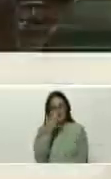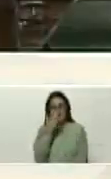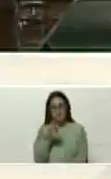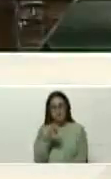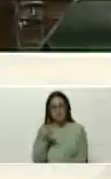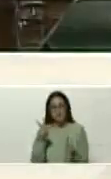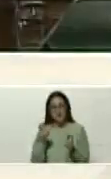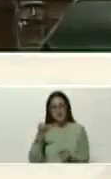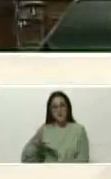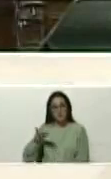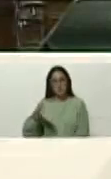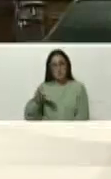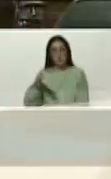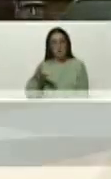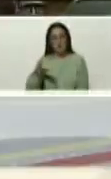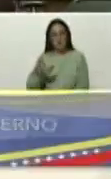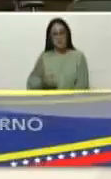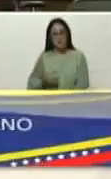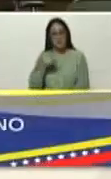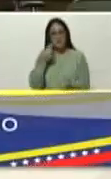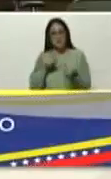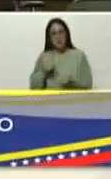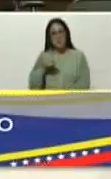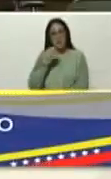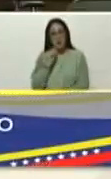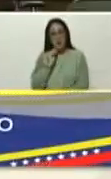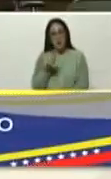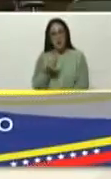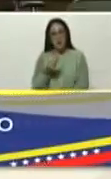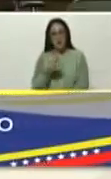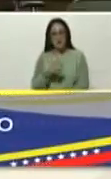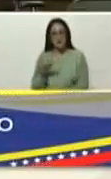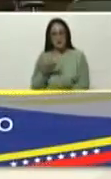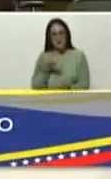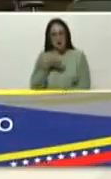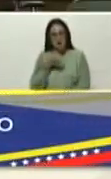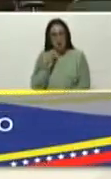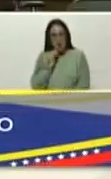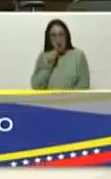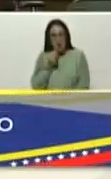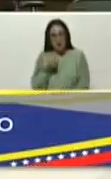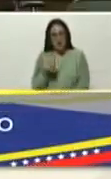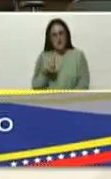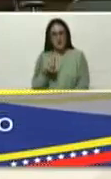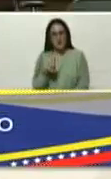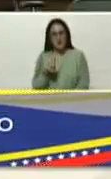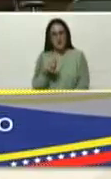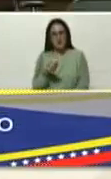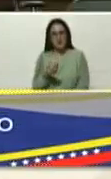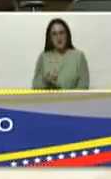muy importante, sobre todo para los más jóvenes, los jóvenes jovencitos, alemán, como Pedro.